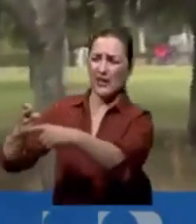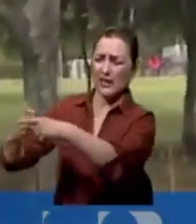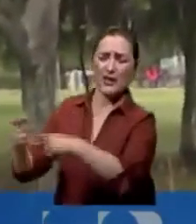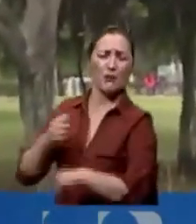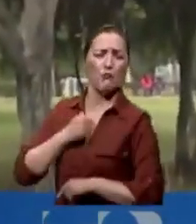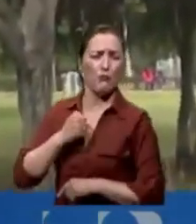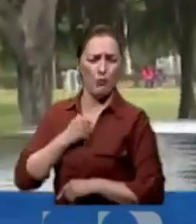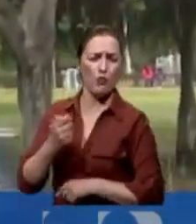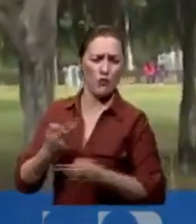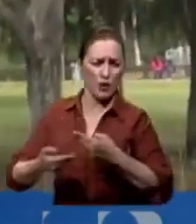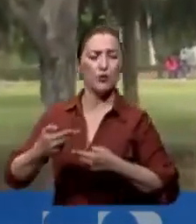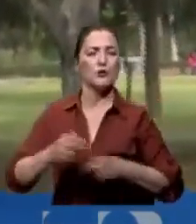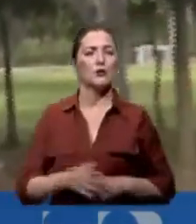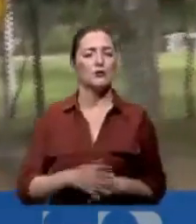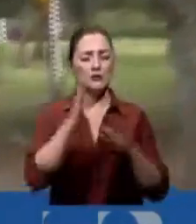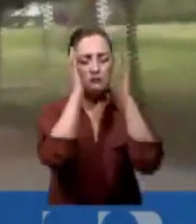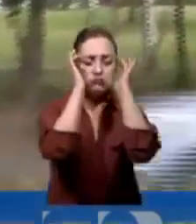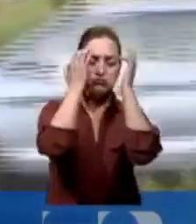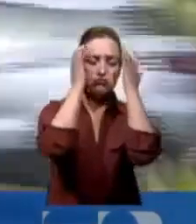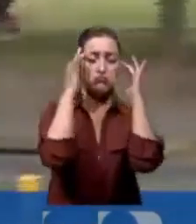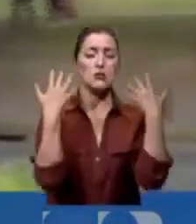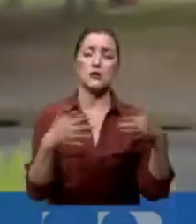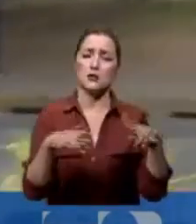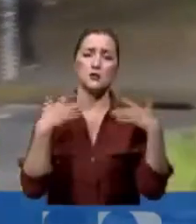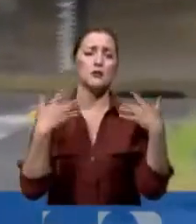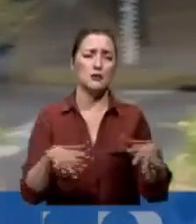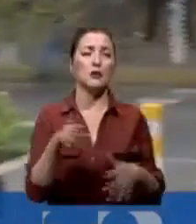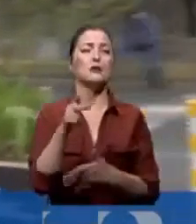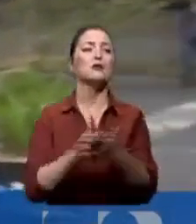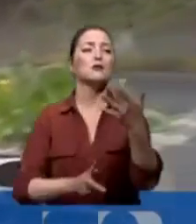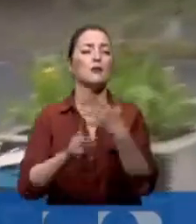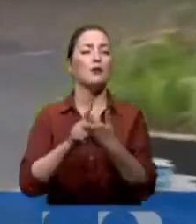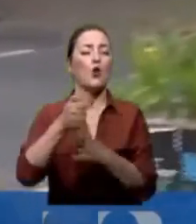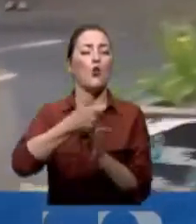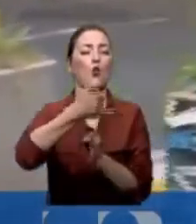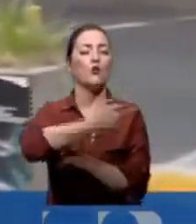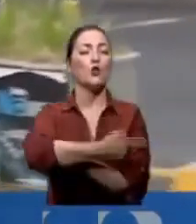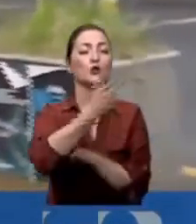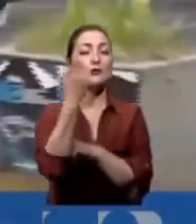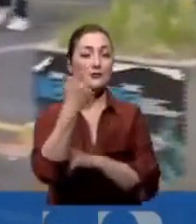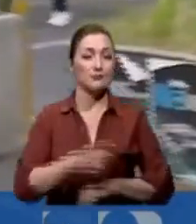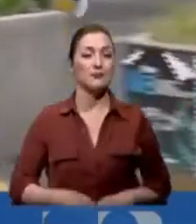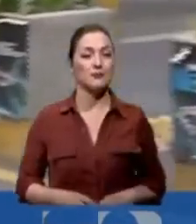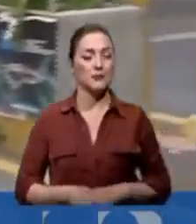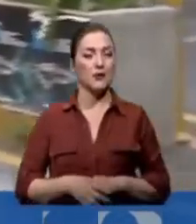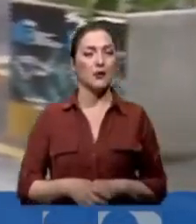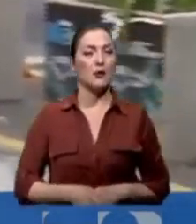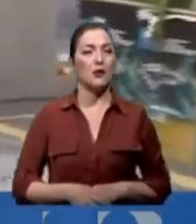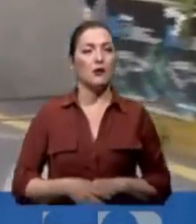sus locales comerciales están muy preocupados por lo que ha venido ocurriendo en estos últimos días.